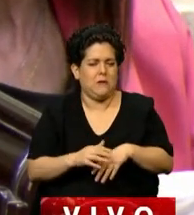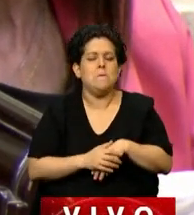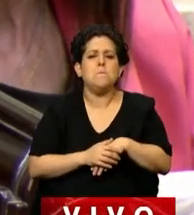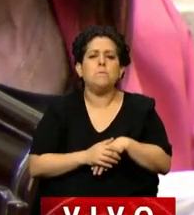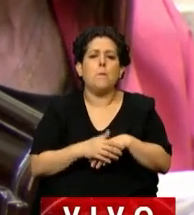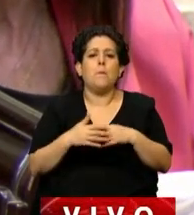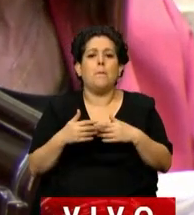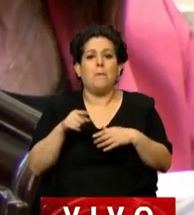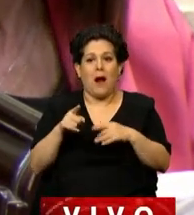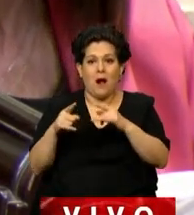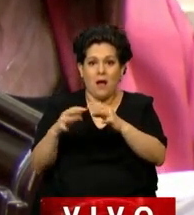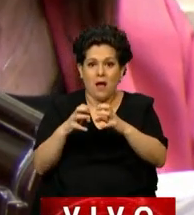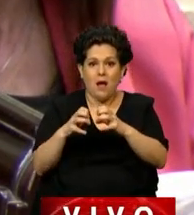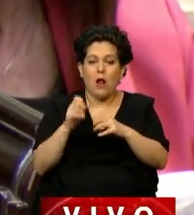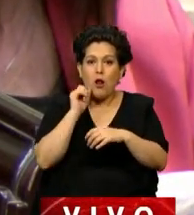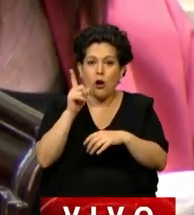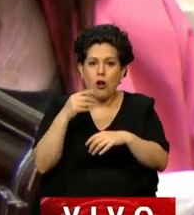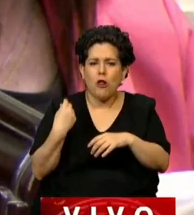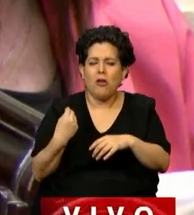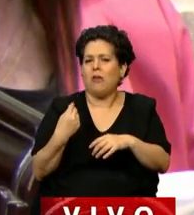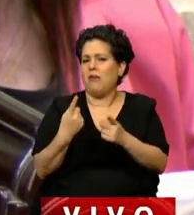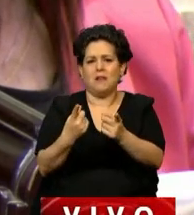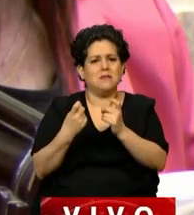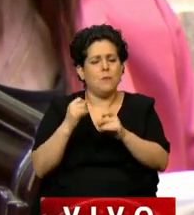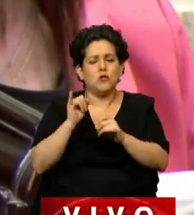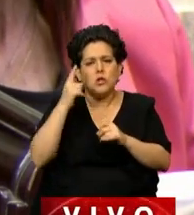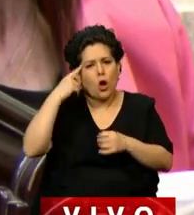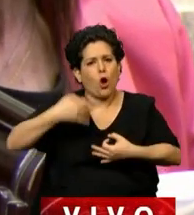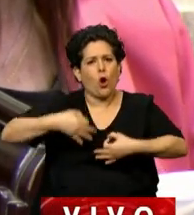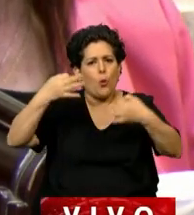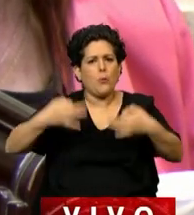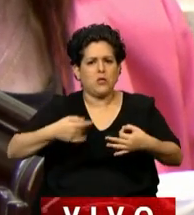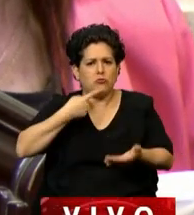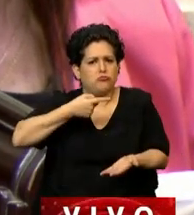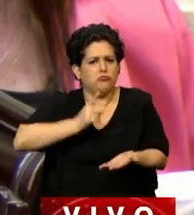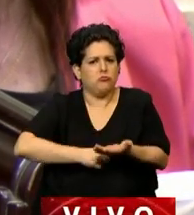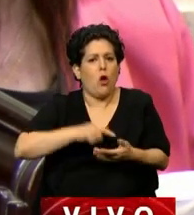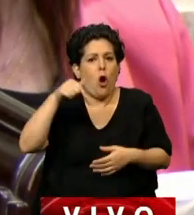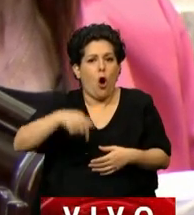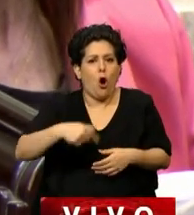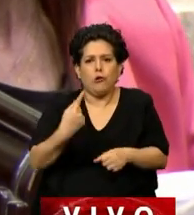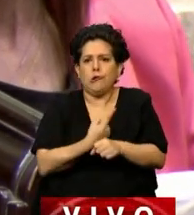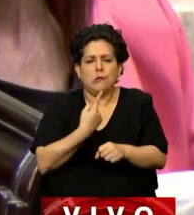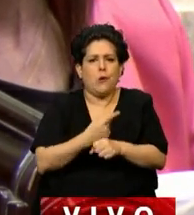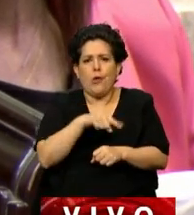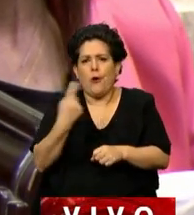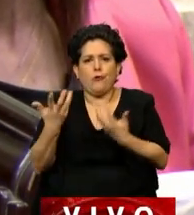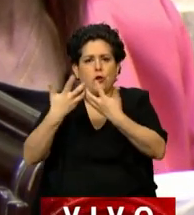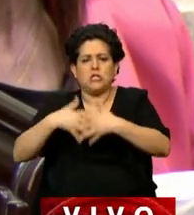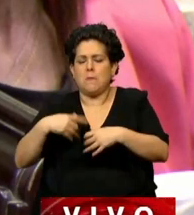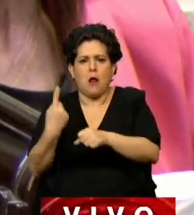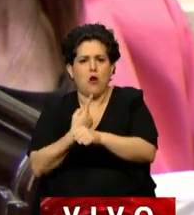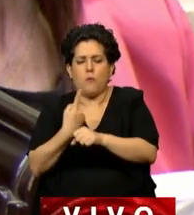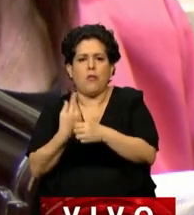presidente, necesitamos definitivamente realizarlo con convicciones. Hoy no se puede aportar a otro sistema, ¿sabe por qué? Porque